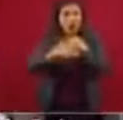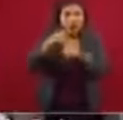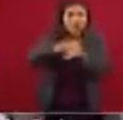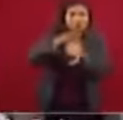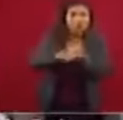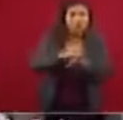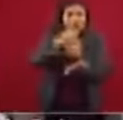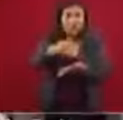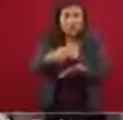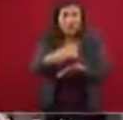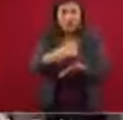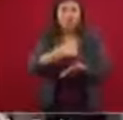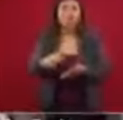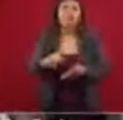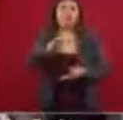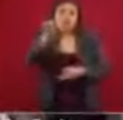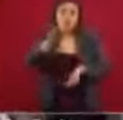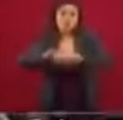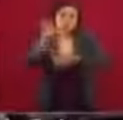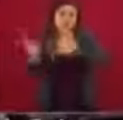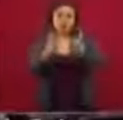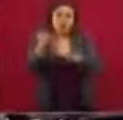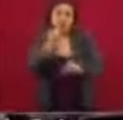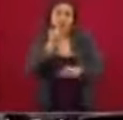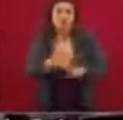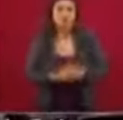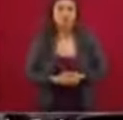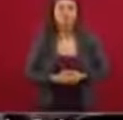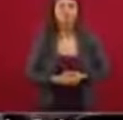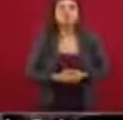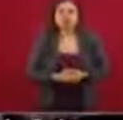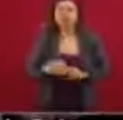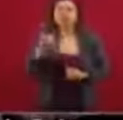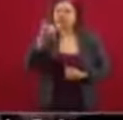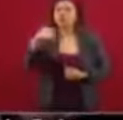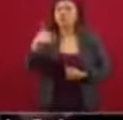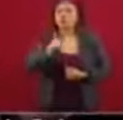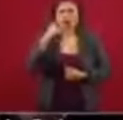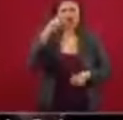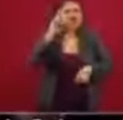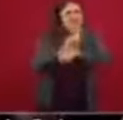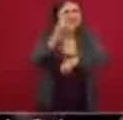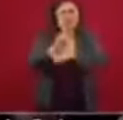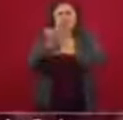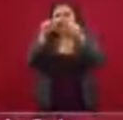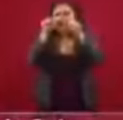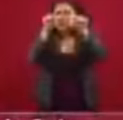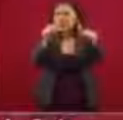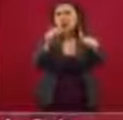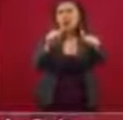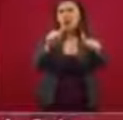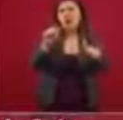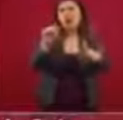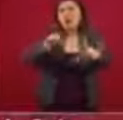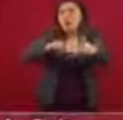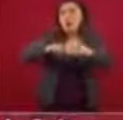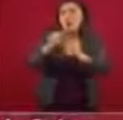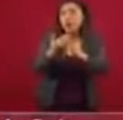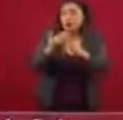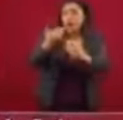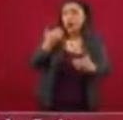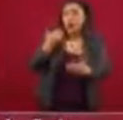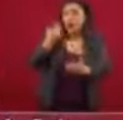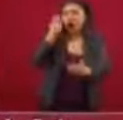reporte y si que ahorita le sigo preguntando si hemos estado pendientes desde el